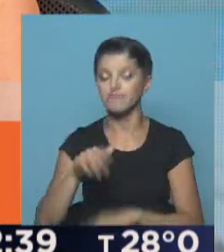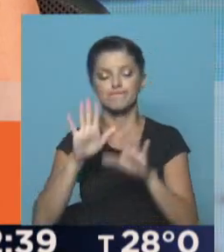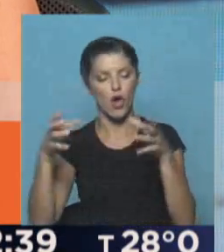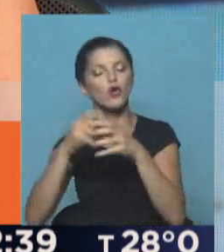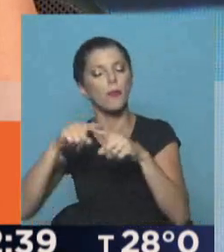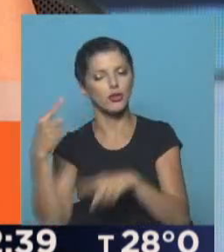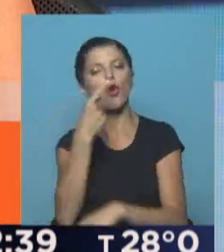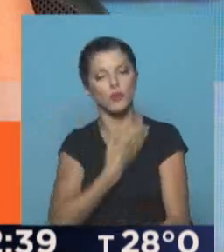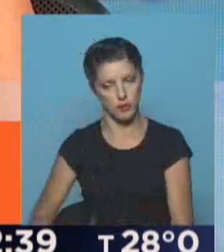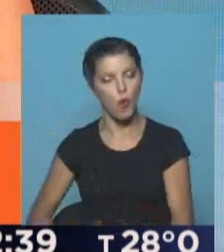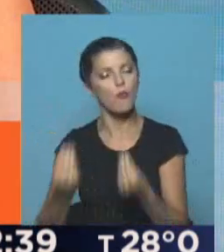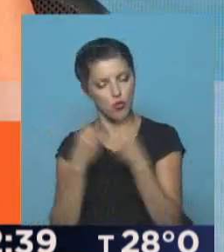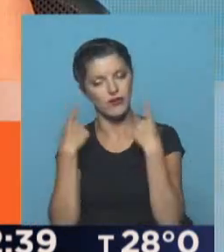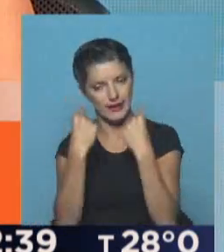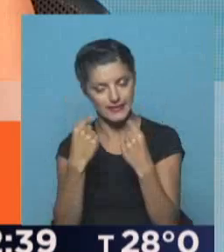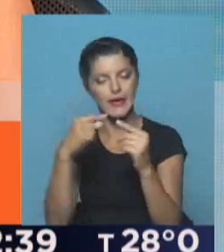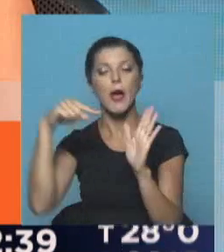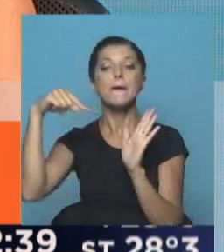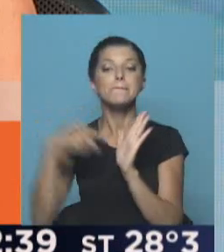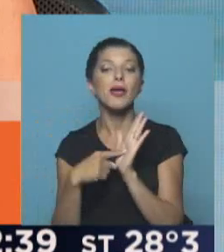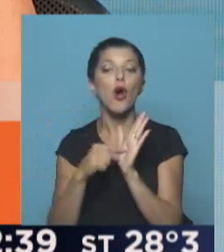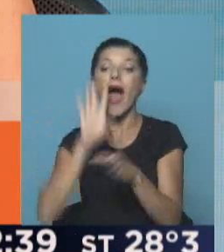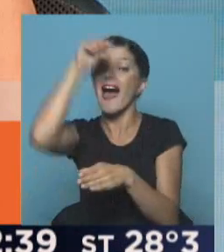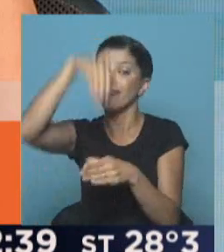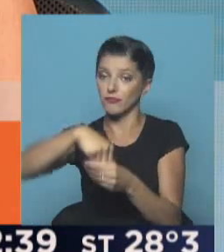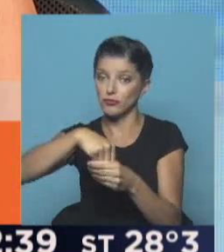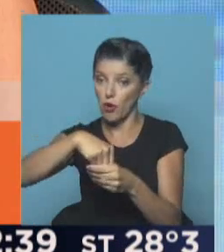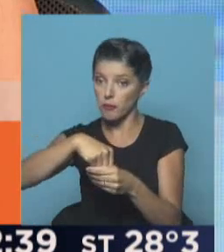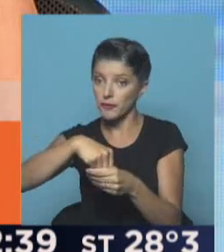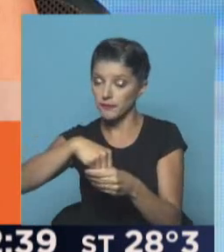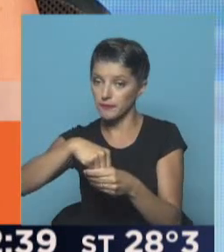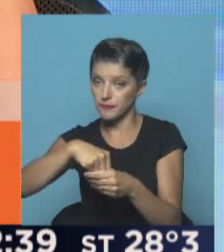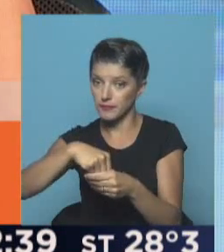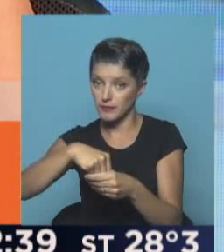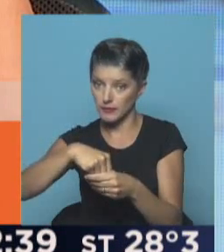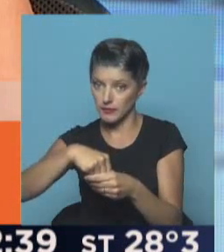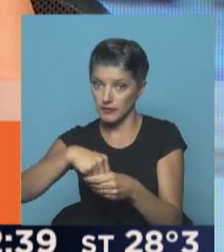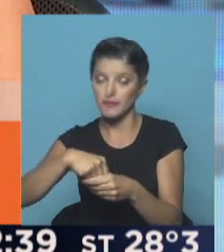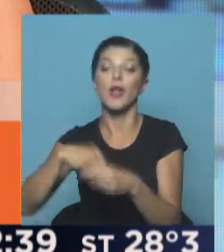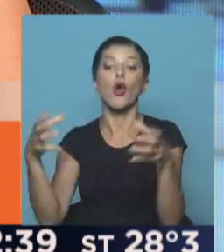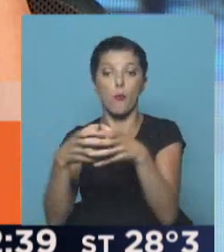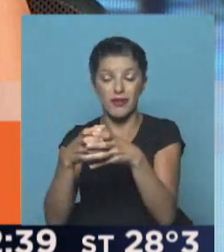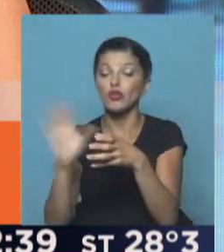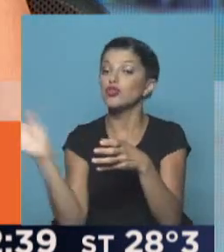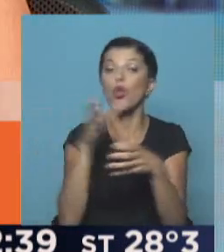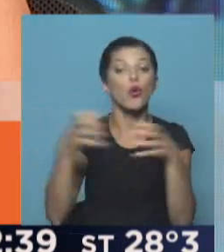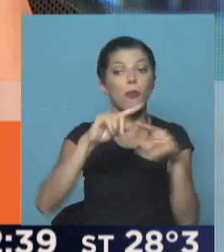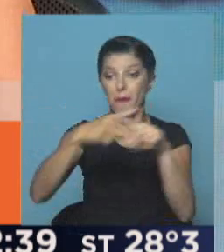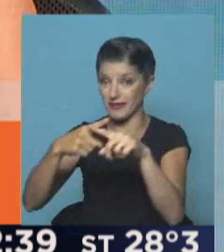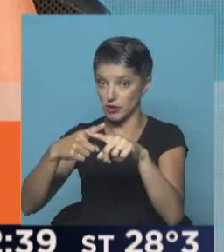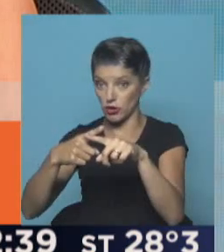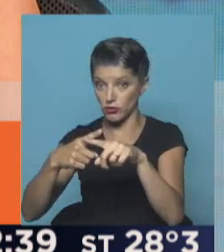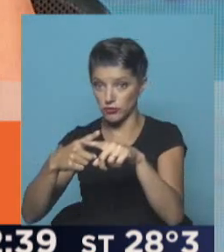nivel, hacia el gobierno, por supuesto, pero a nivel institucional sí hay una convocatoria de todos los partidos y de todos los dirigentes